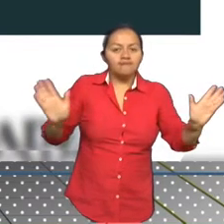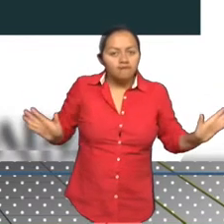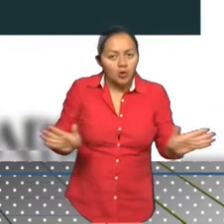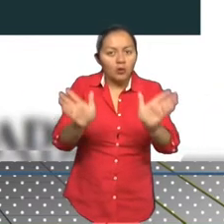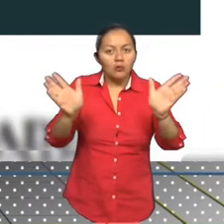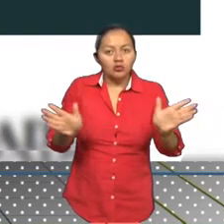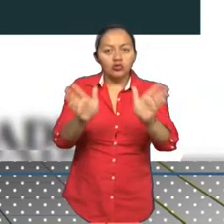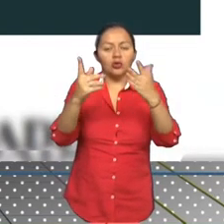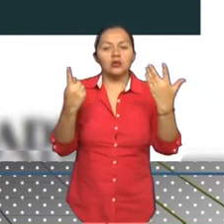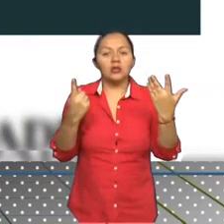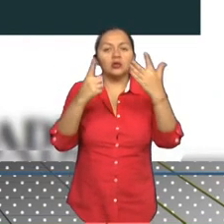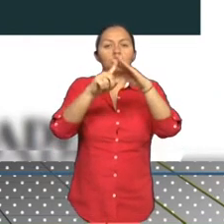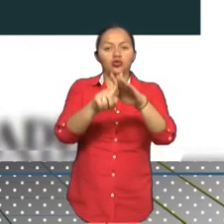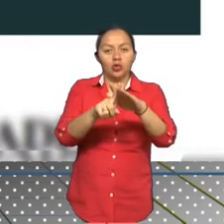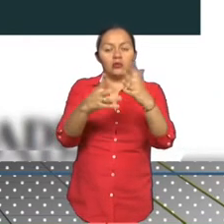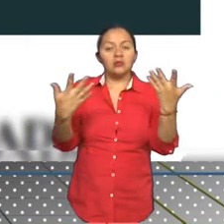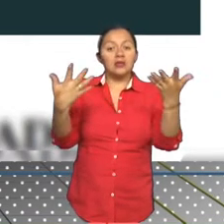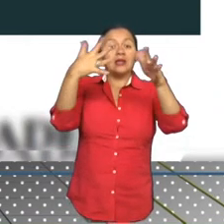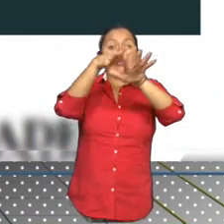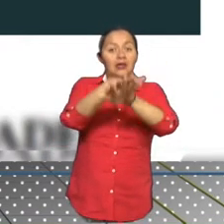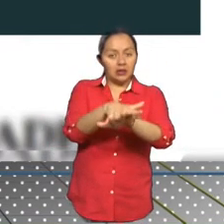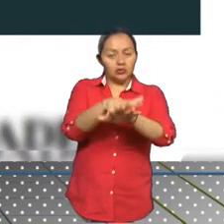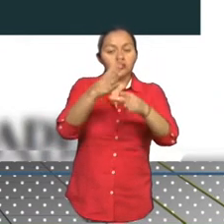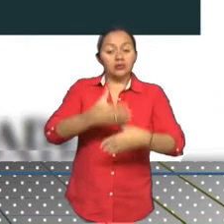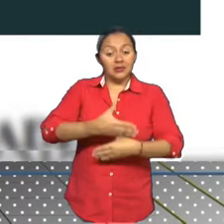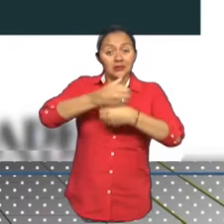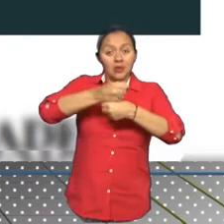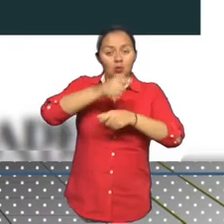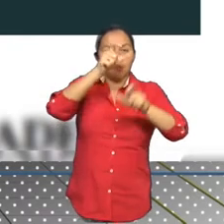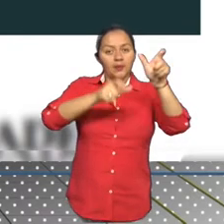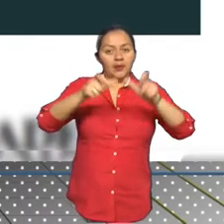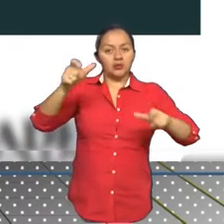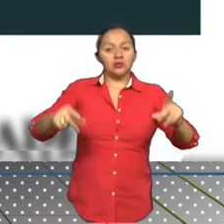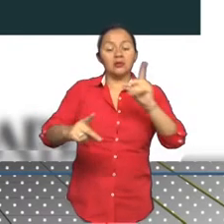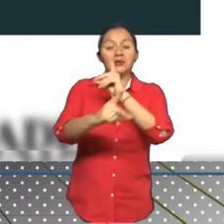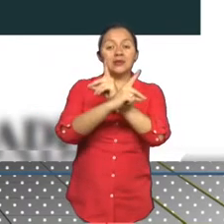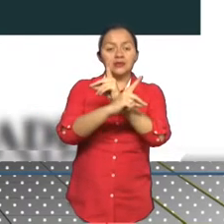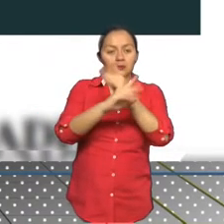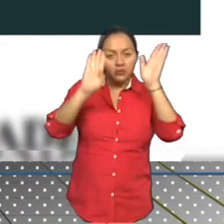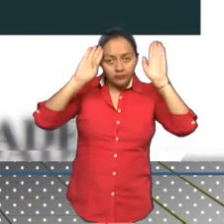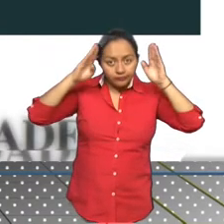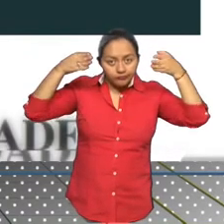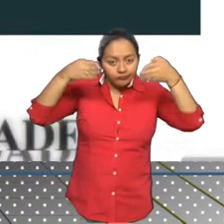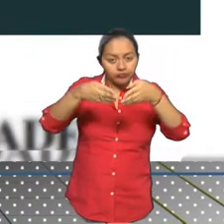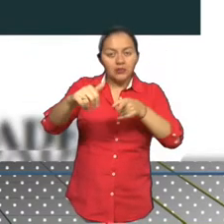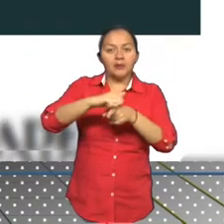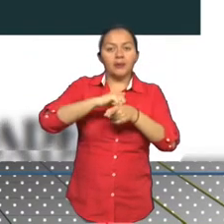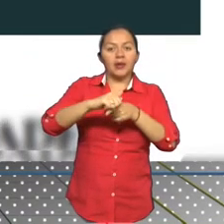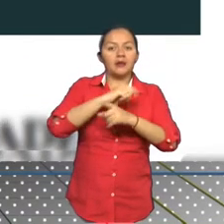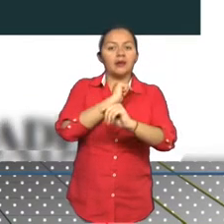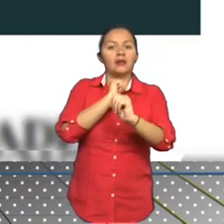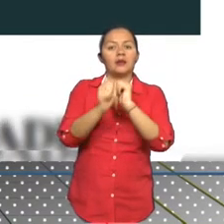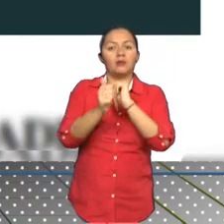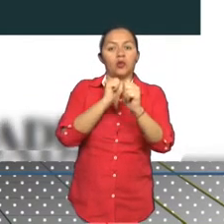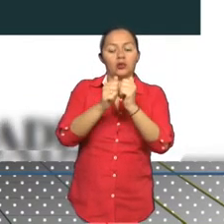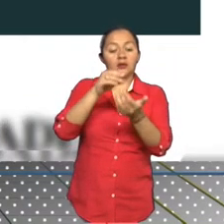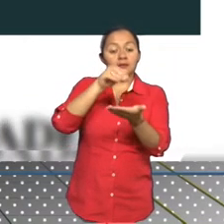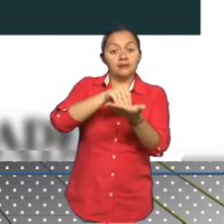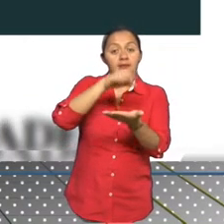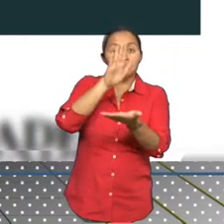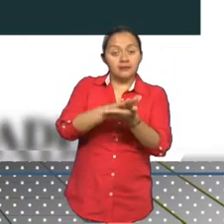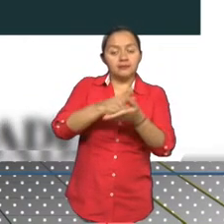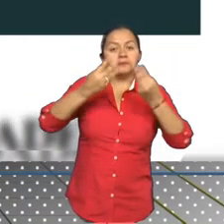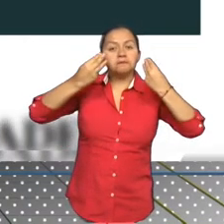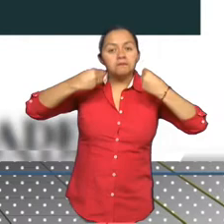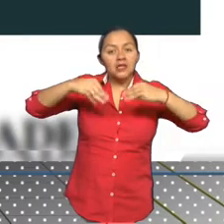para la inclusión, integración y seguridad de las personas con discapacidad a la práctica deportiva, implementando